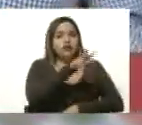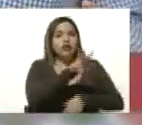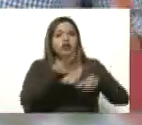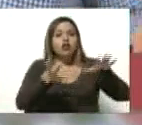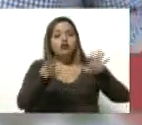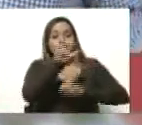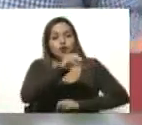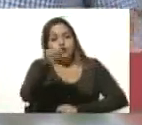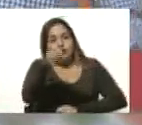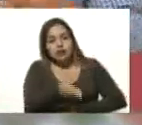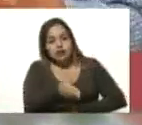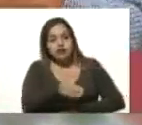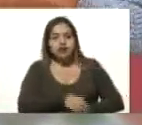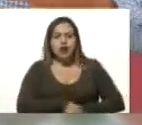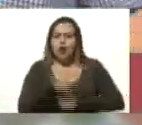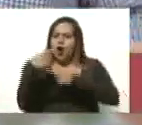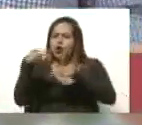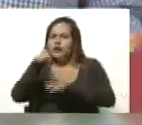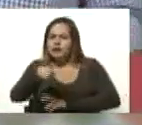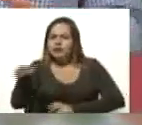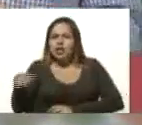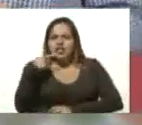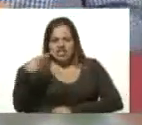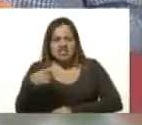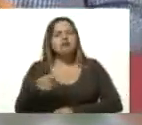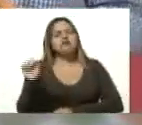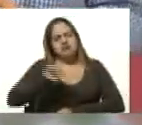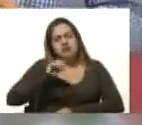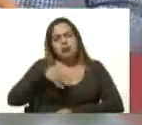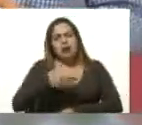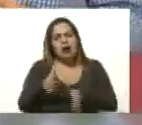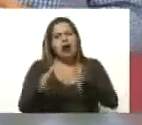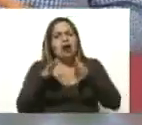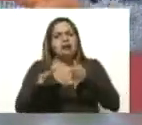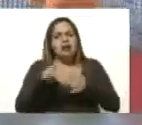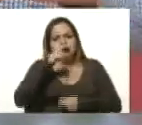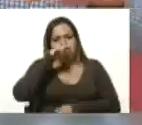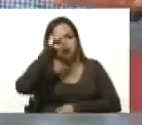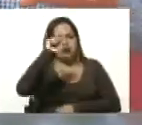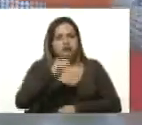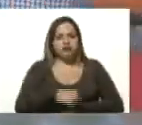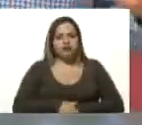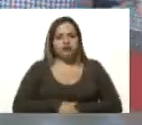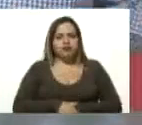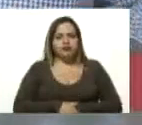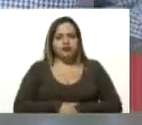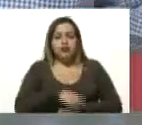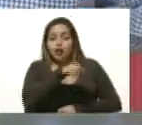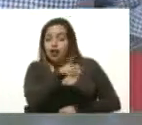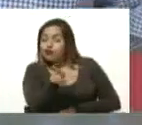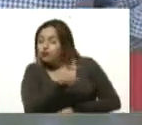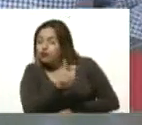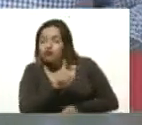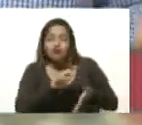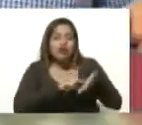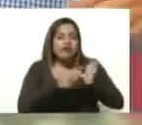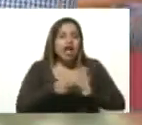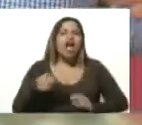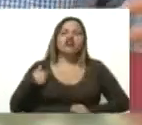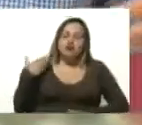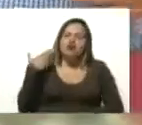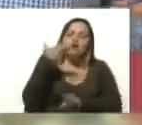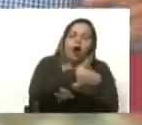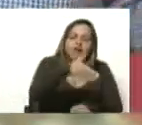buena parte del electorado piensa que ganaría Nicolás Maduro. Esto no es intención de voto,